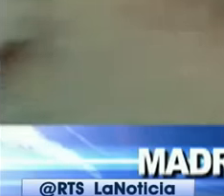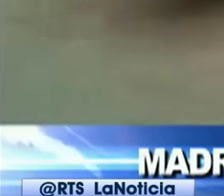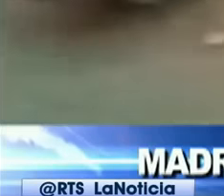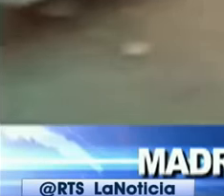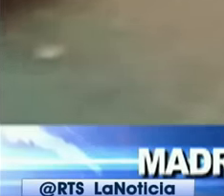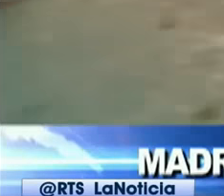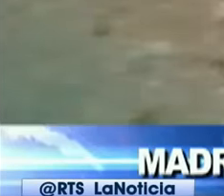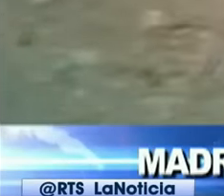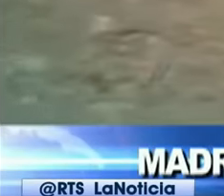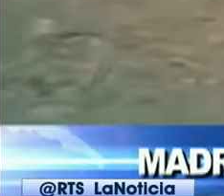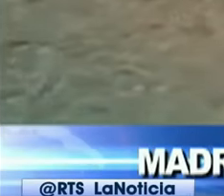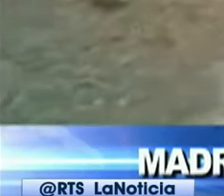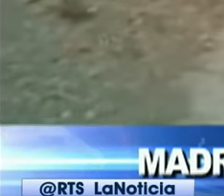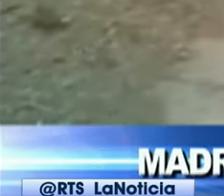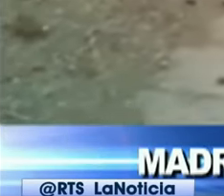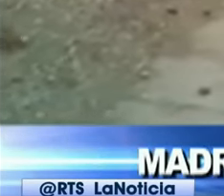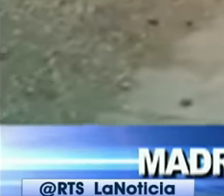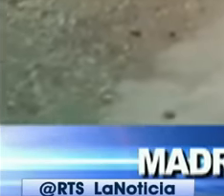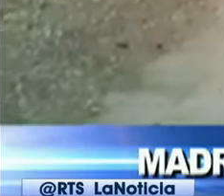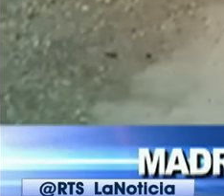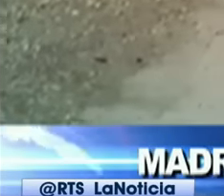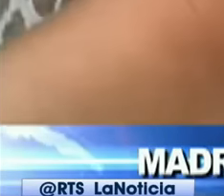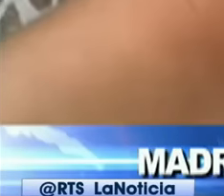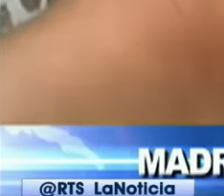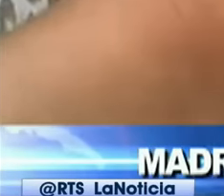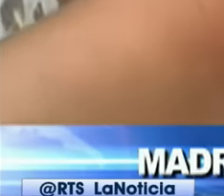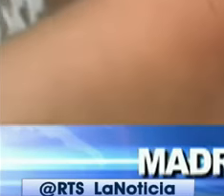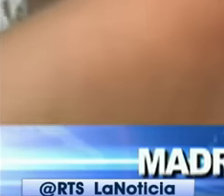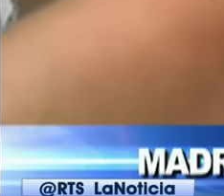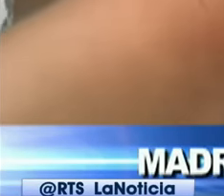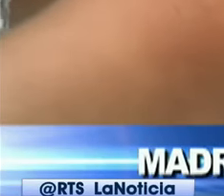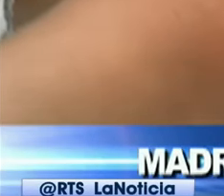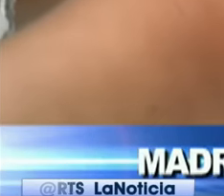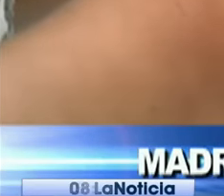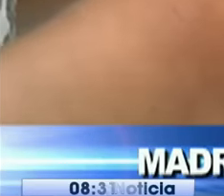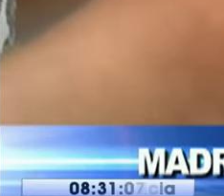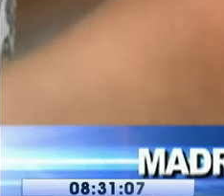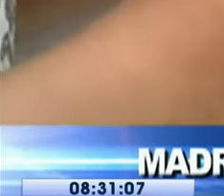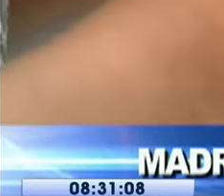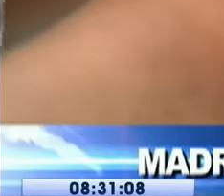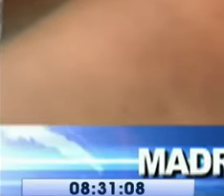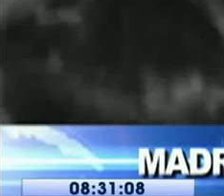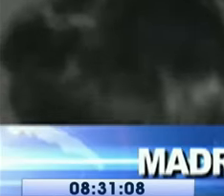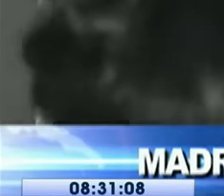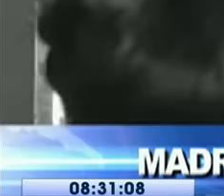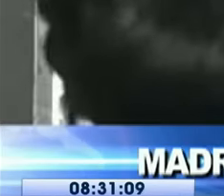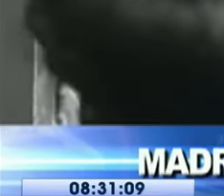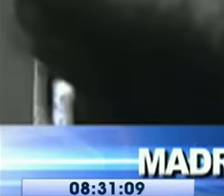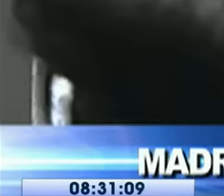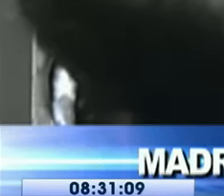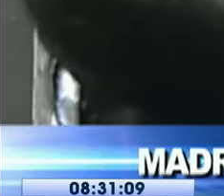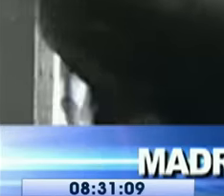mujer solicita que una institución les ayude a superar su adicción.